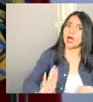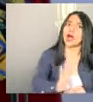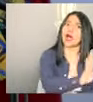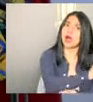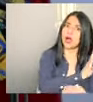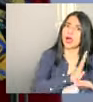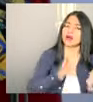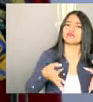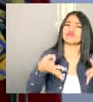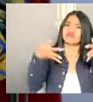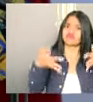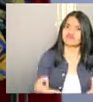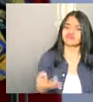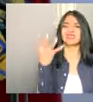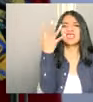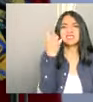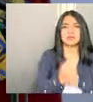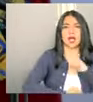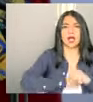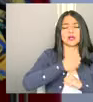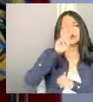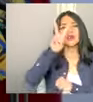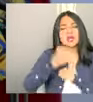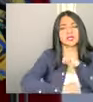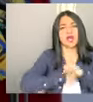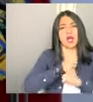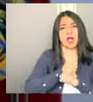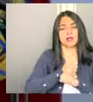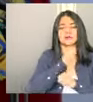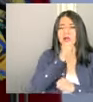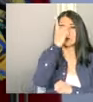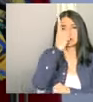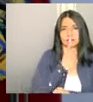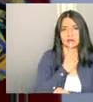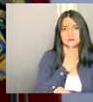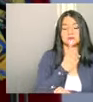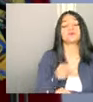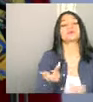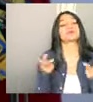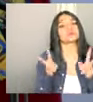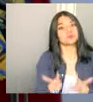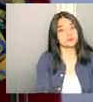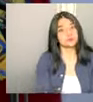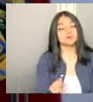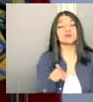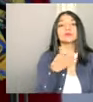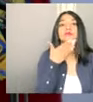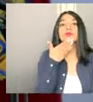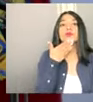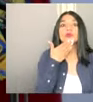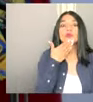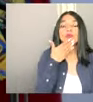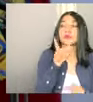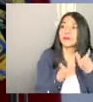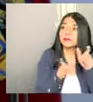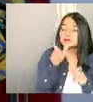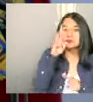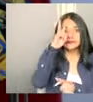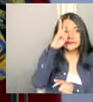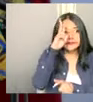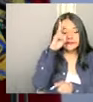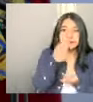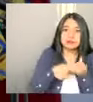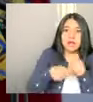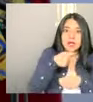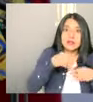están consolidados 15, 16 años. Ahí hay que tomar una decisión. El otro lado de la moneda es combatir a los traficantes de tierra. Por